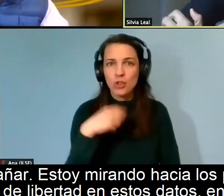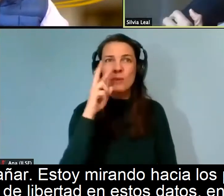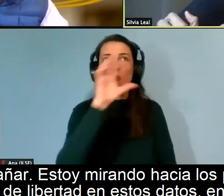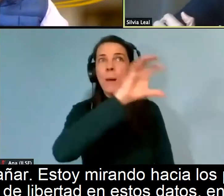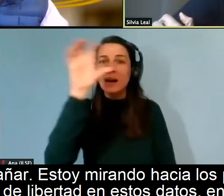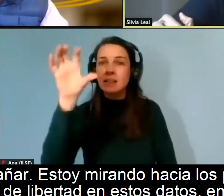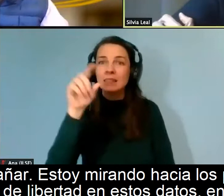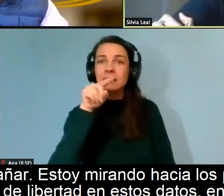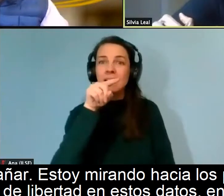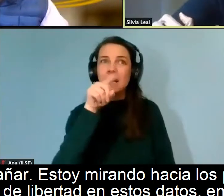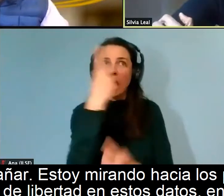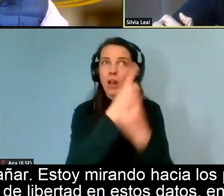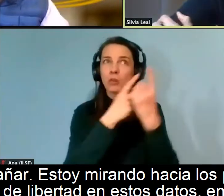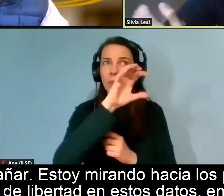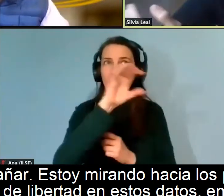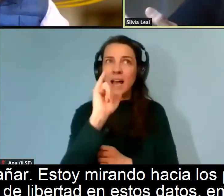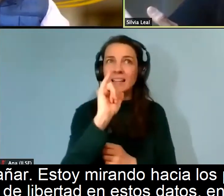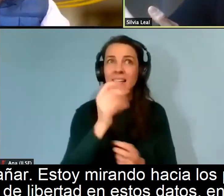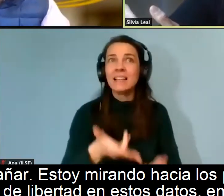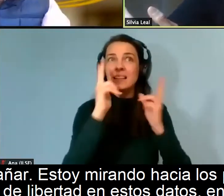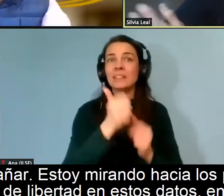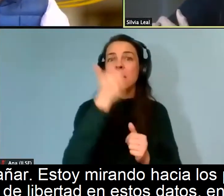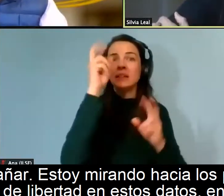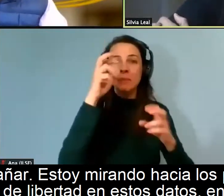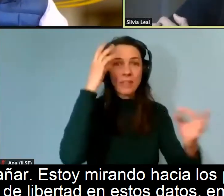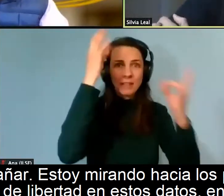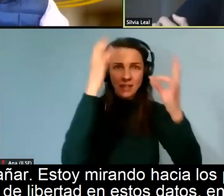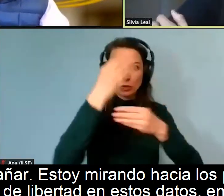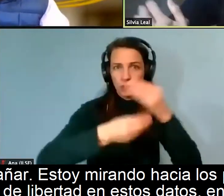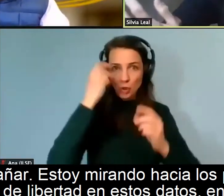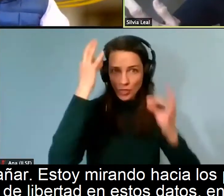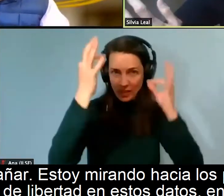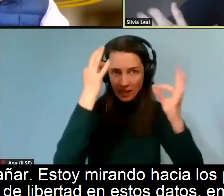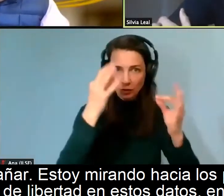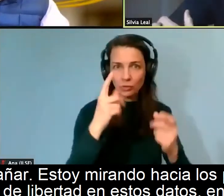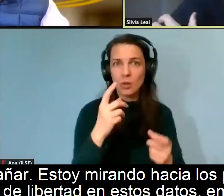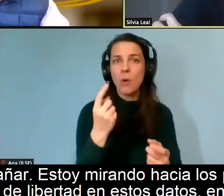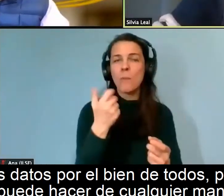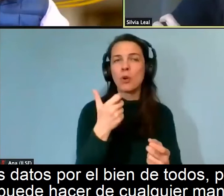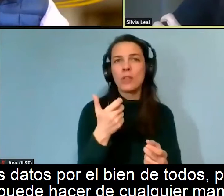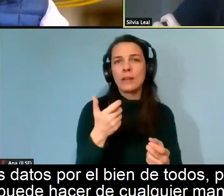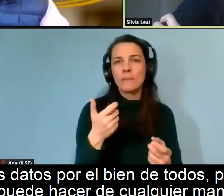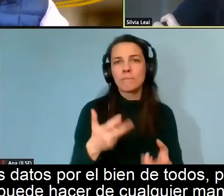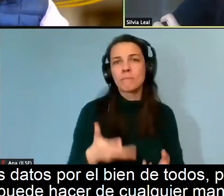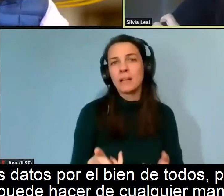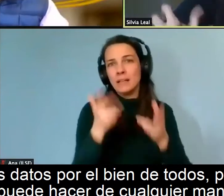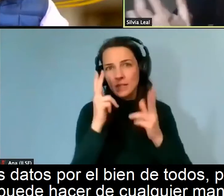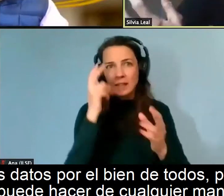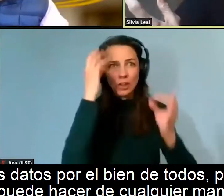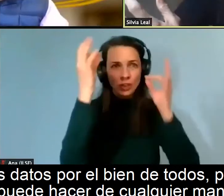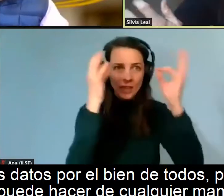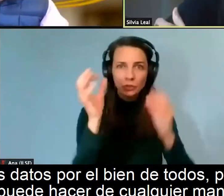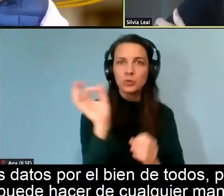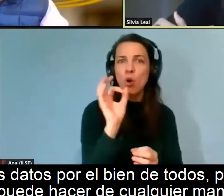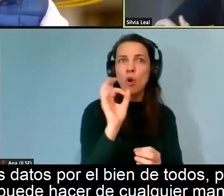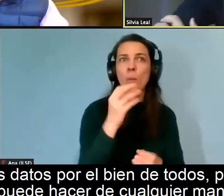un poquito más de libertad en estos datos, ¿no? En la liberación o en que se utilicen estos datos por el